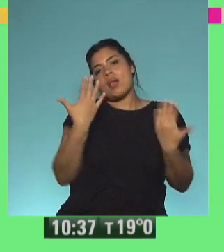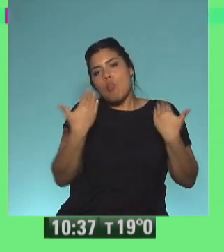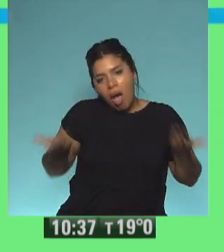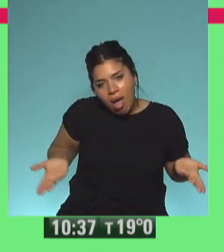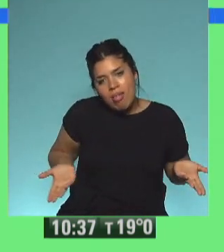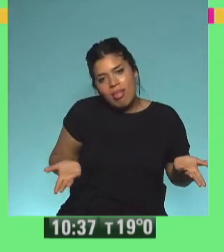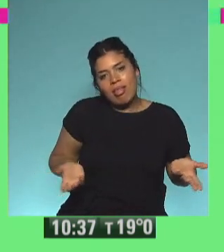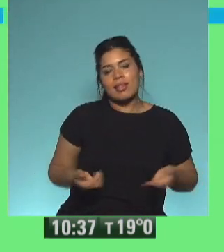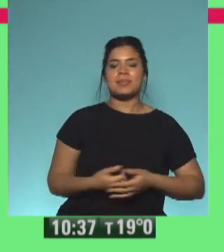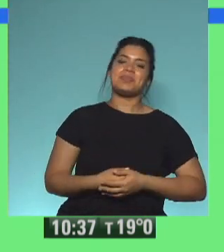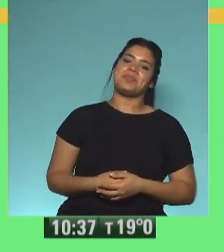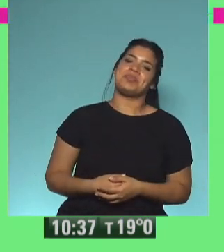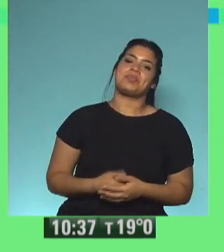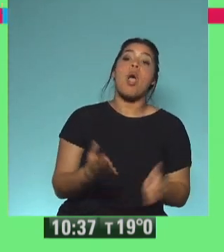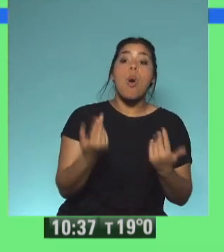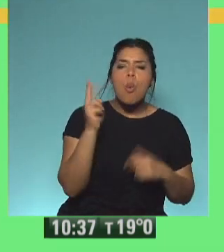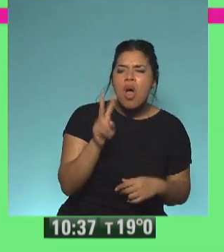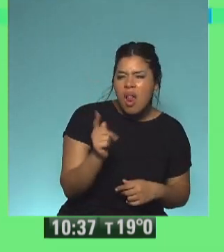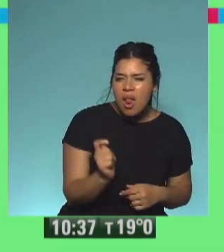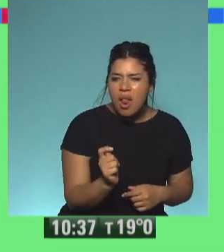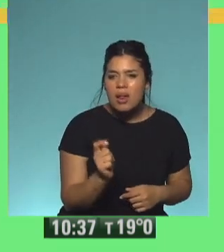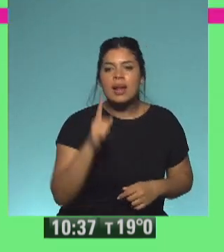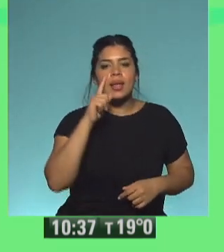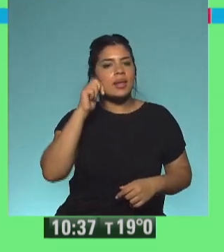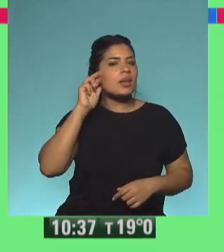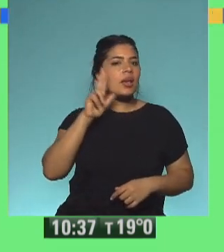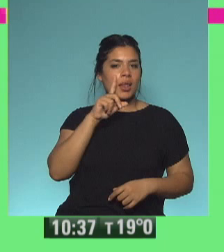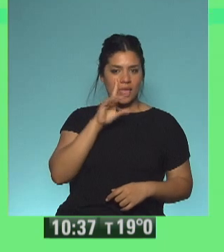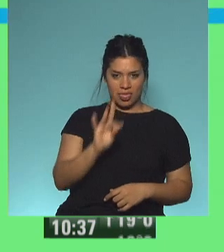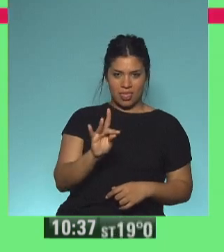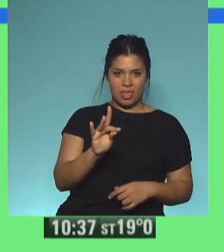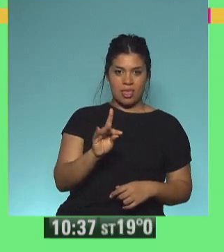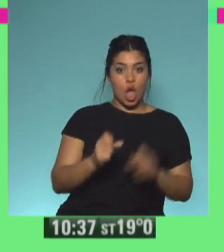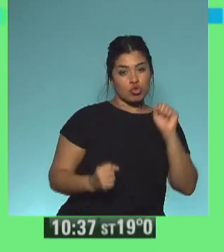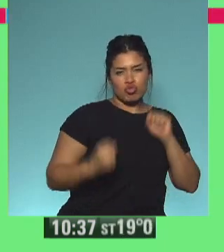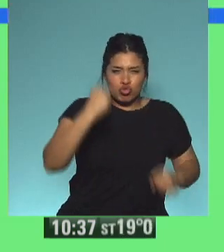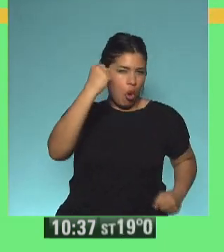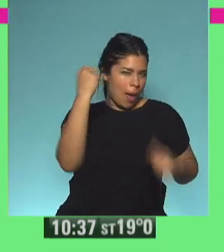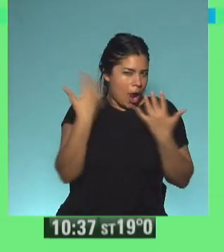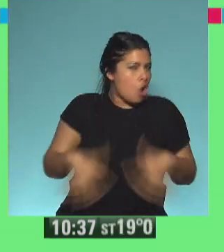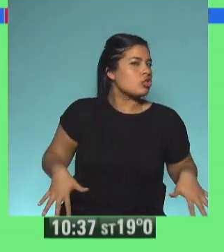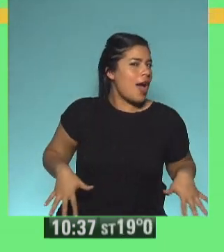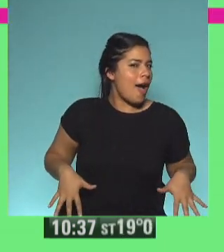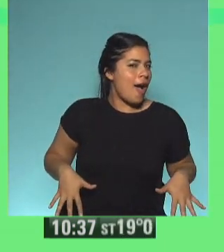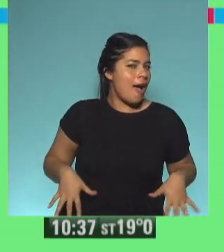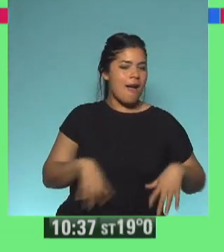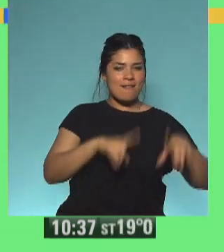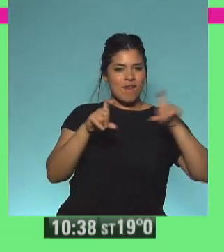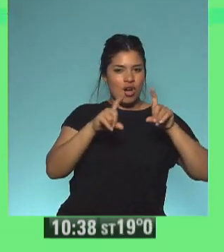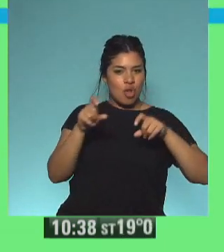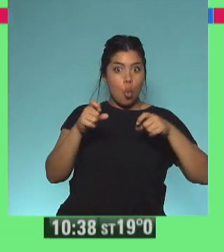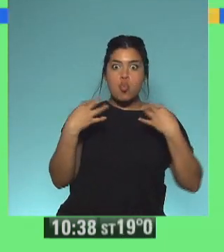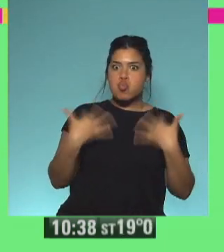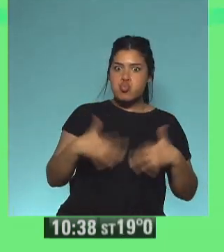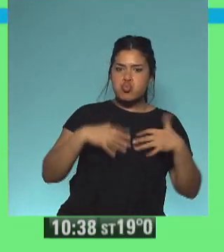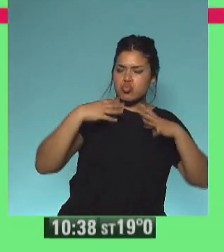faltó la capa de Superman. A ver quién está ahí. Ingrid Super Rosa. Foto de la foto. Mirá la capa volando,